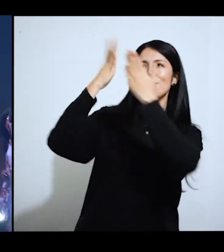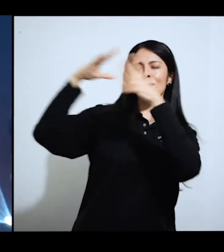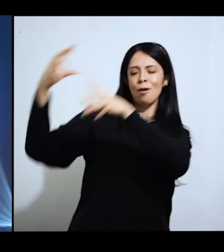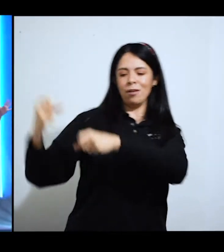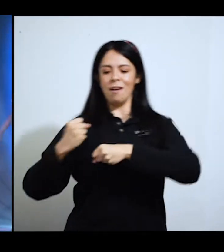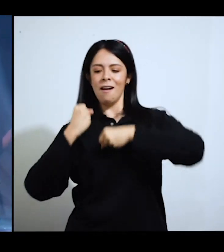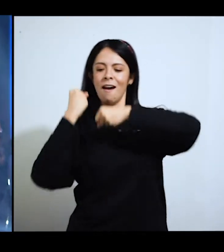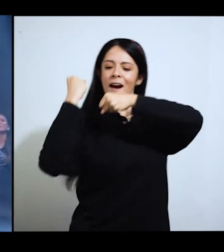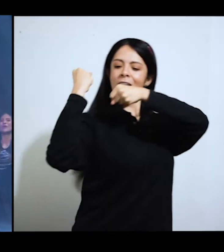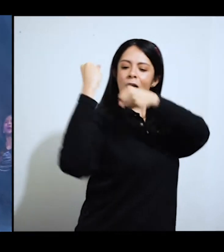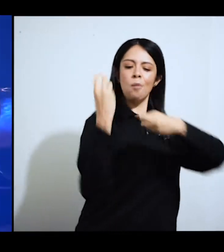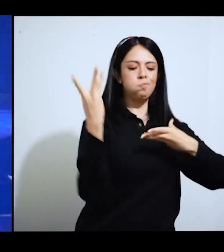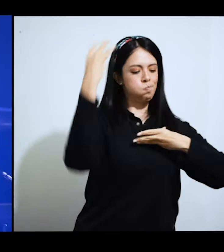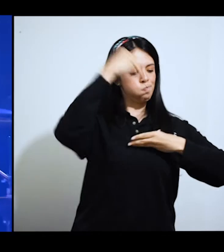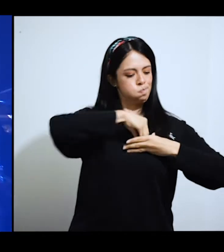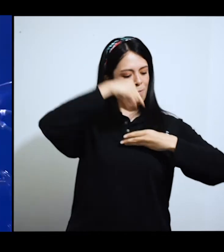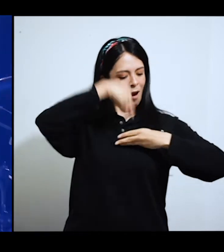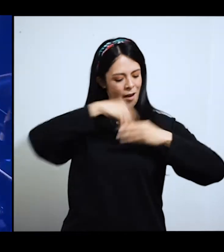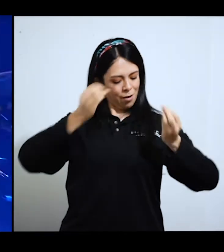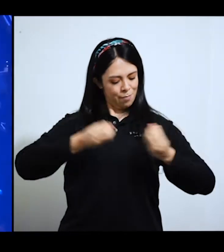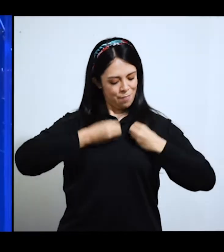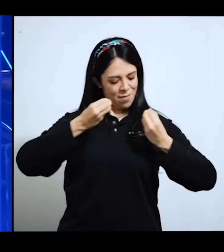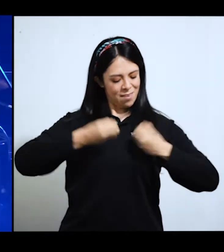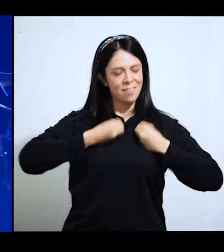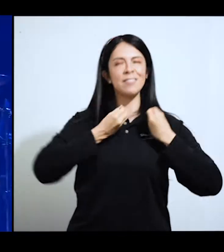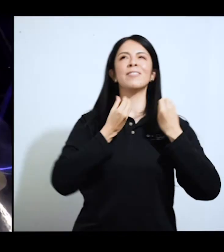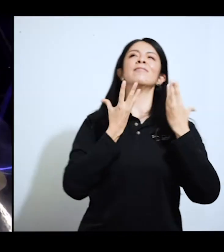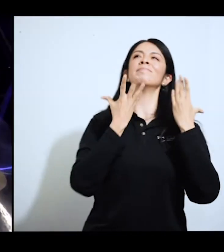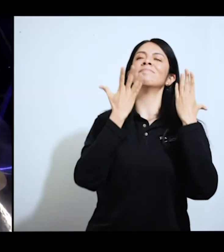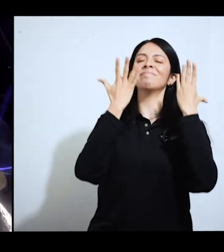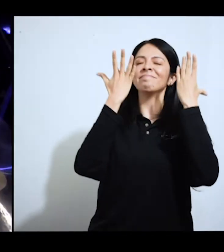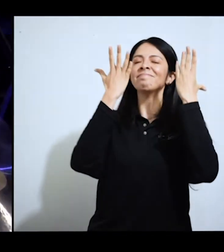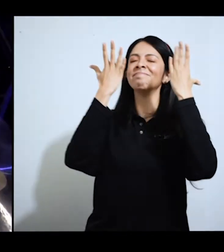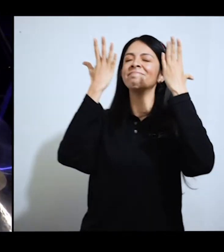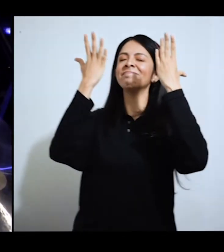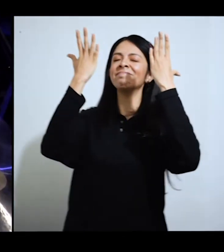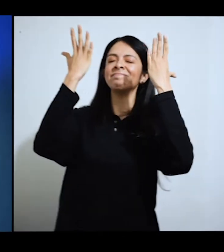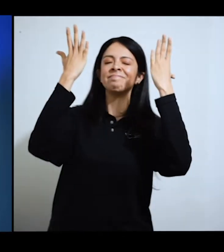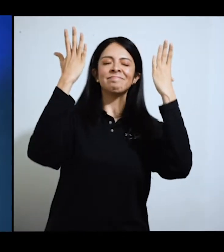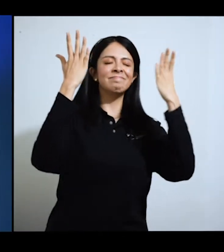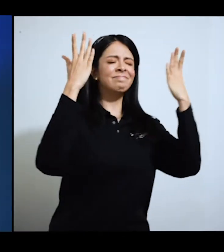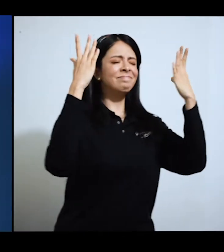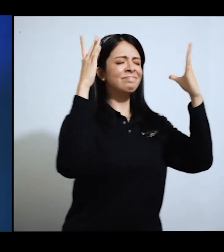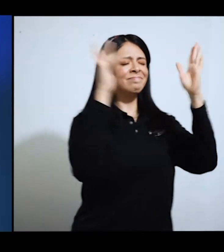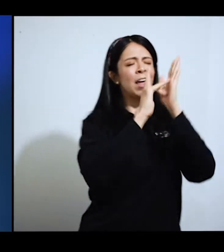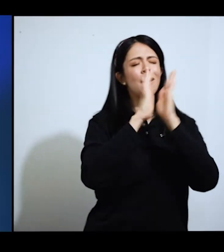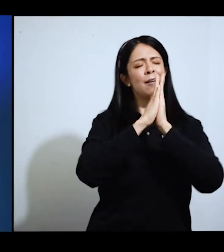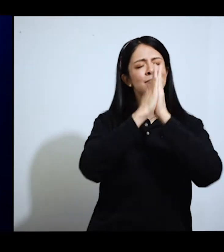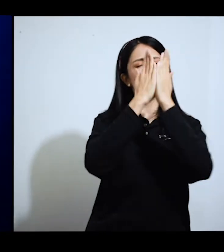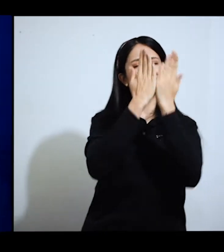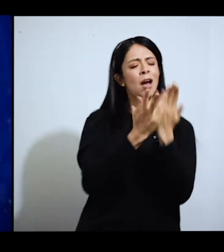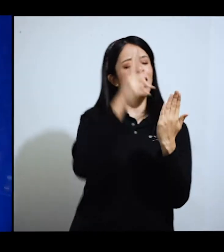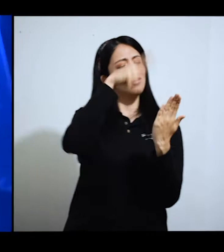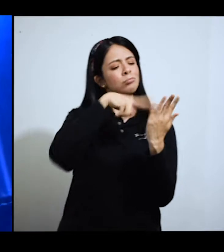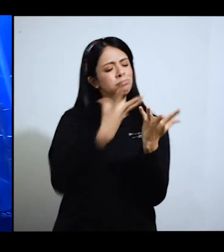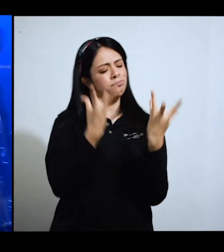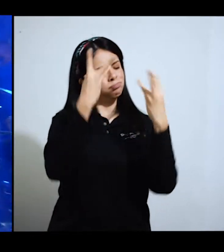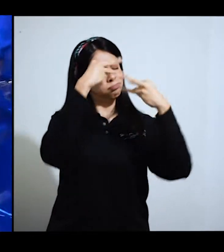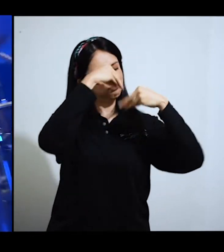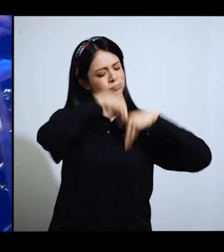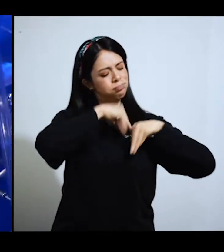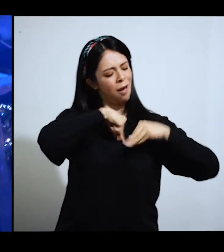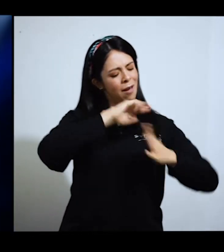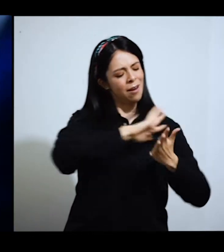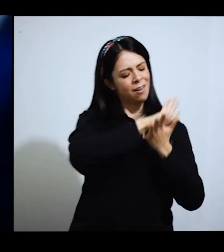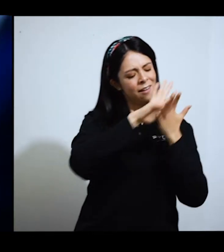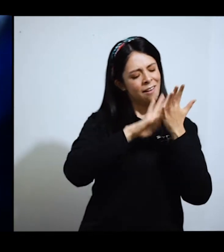Te alabo, tu poder habita en mí. Levanta tu voz, iglesia, la palabra de